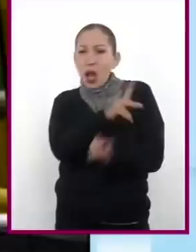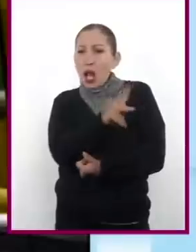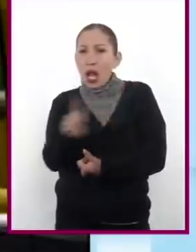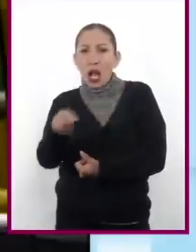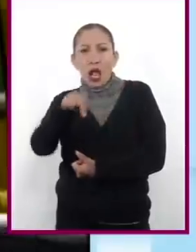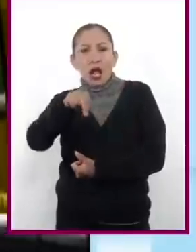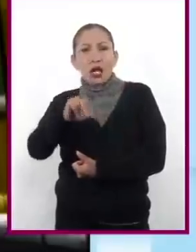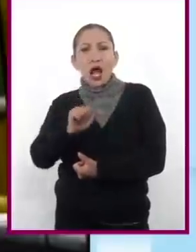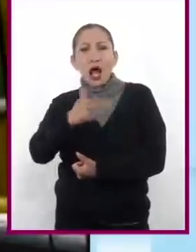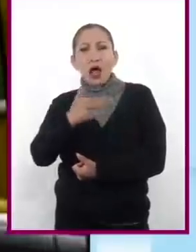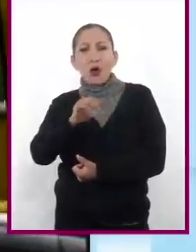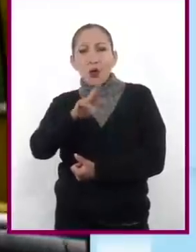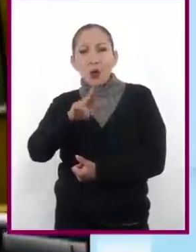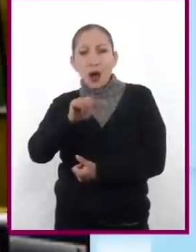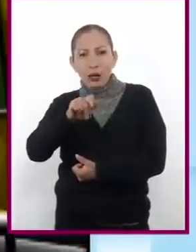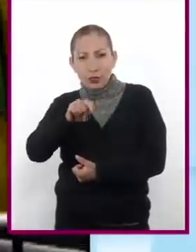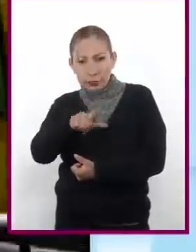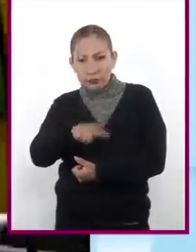náhuatl.